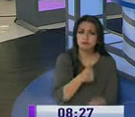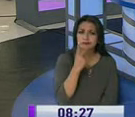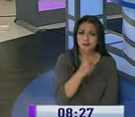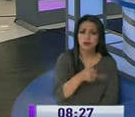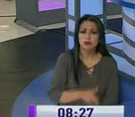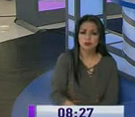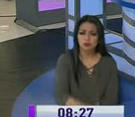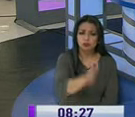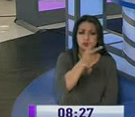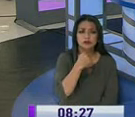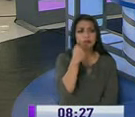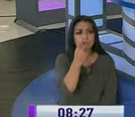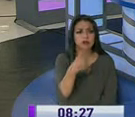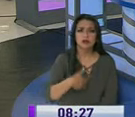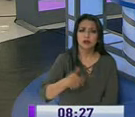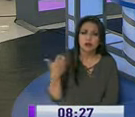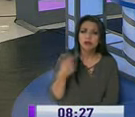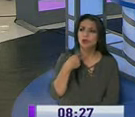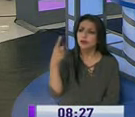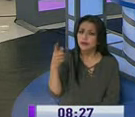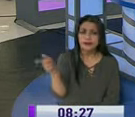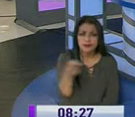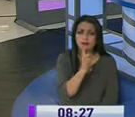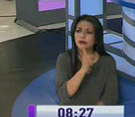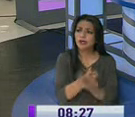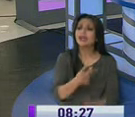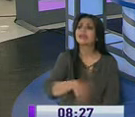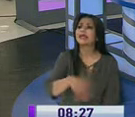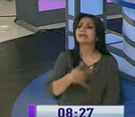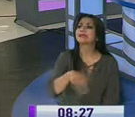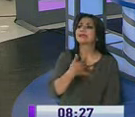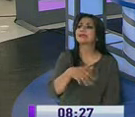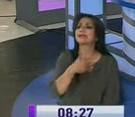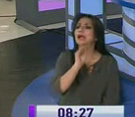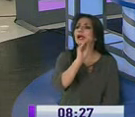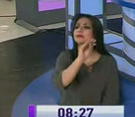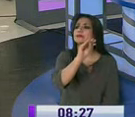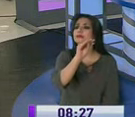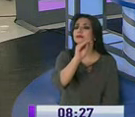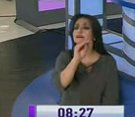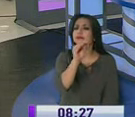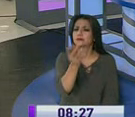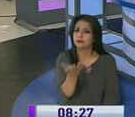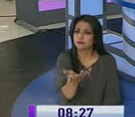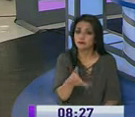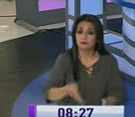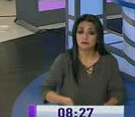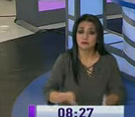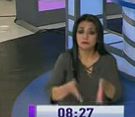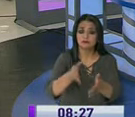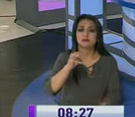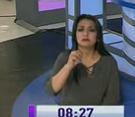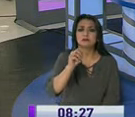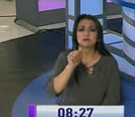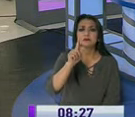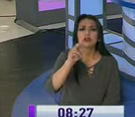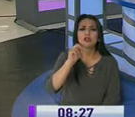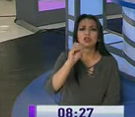Dice no estacionar. Pero hay gente que cree, vecinos, de que estas señalizaciones solo es de lunes a viernes, que fin de